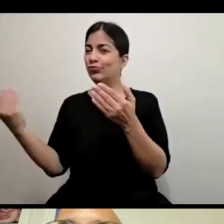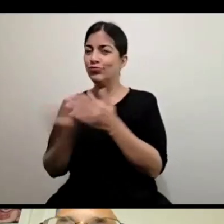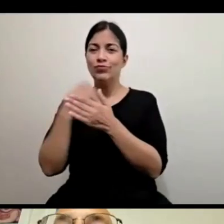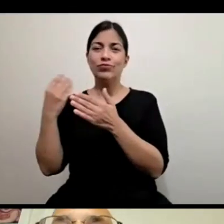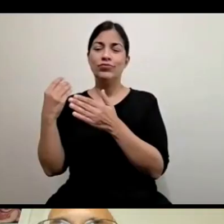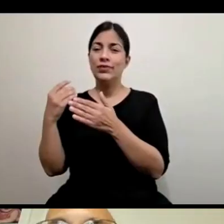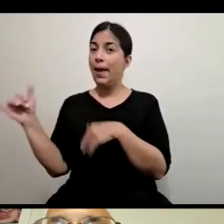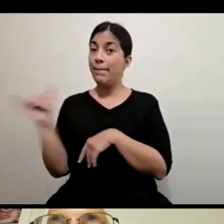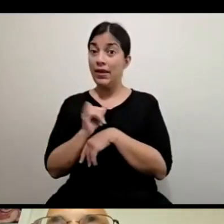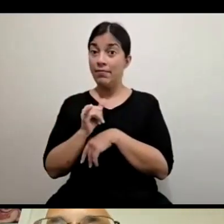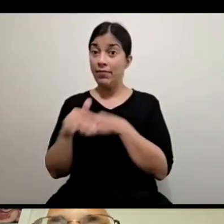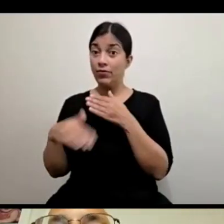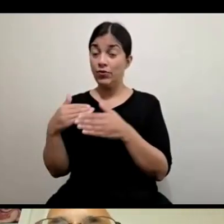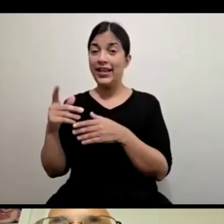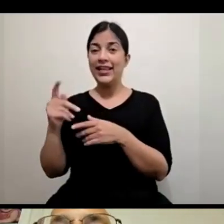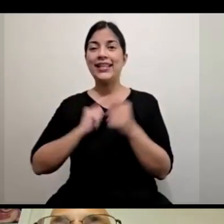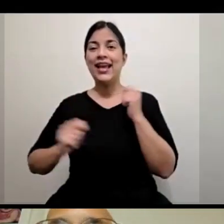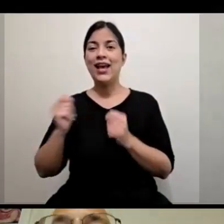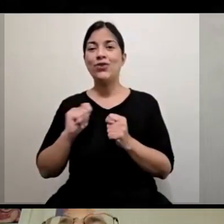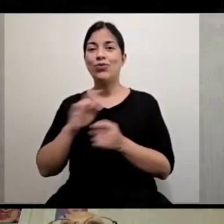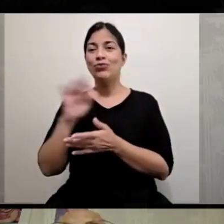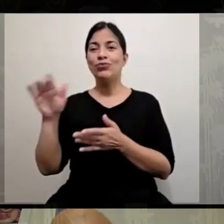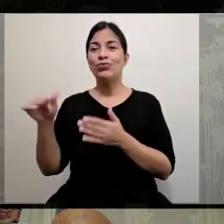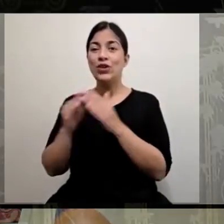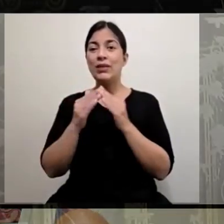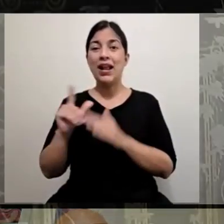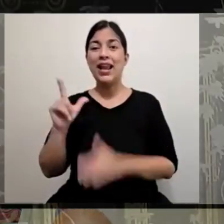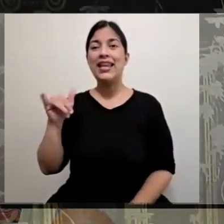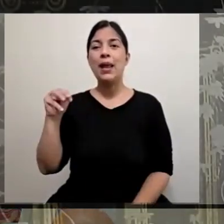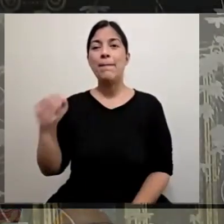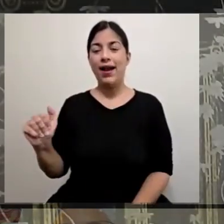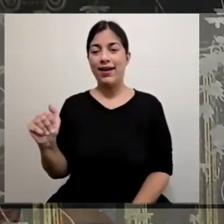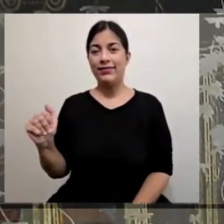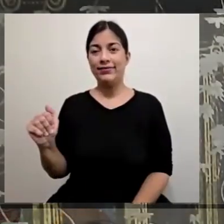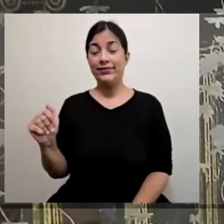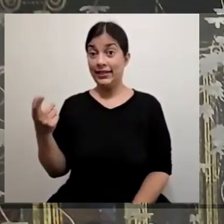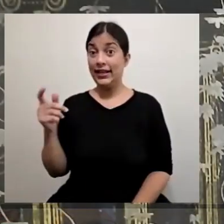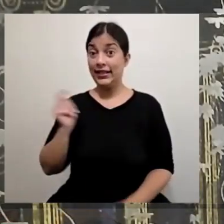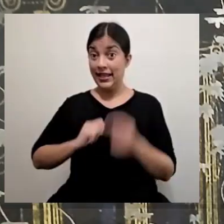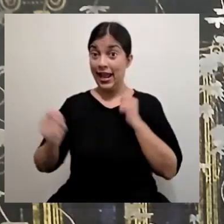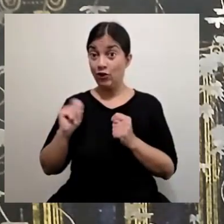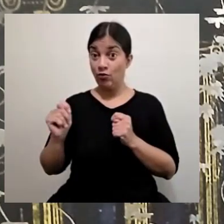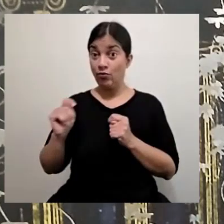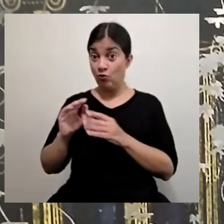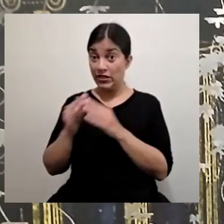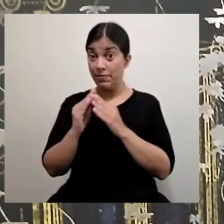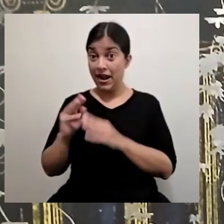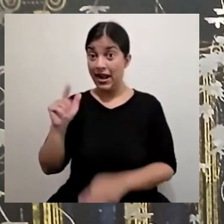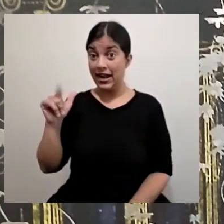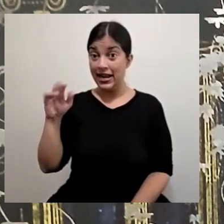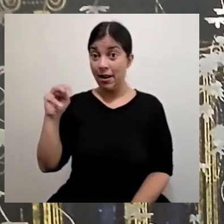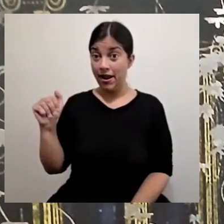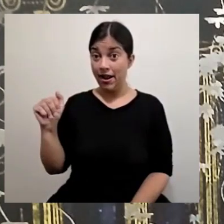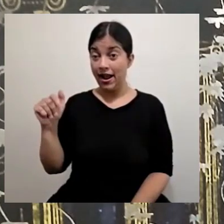producción, pero en el Teatro Municipal de Lima. Okay. Así que fui al Teatro Municipal de Lima y se realizó allí